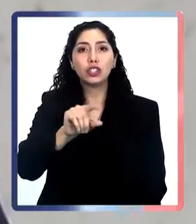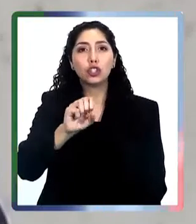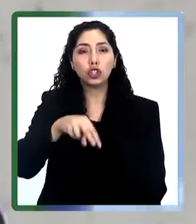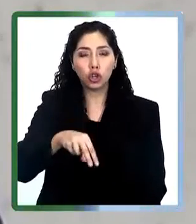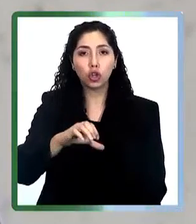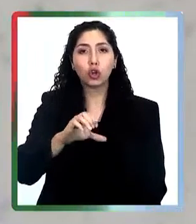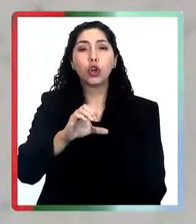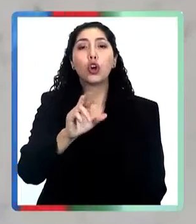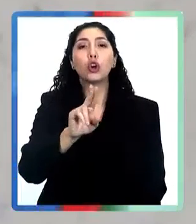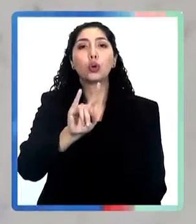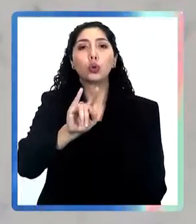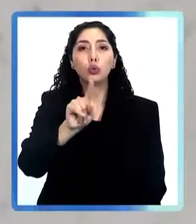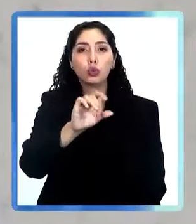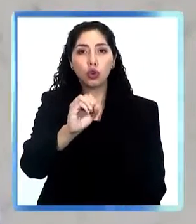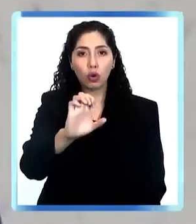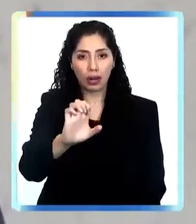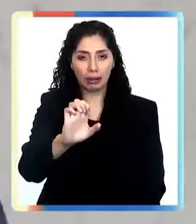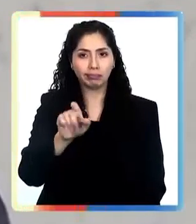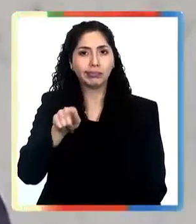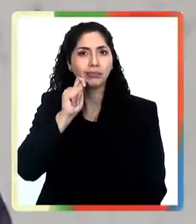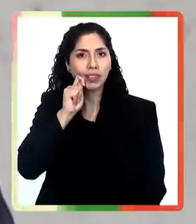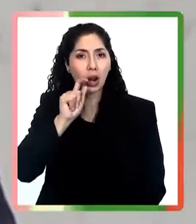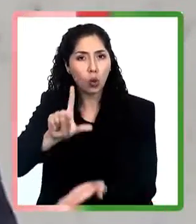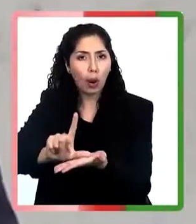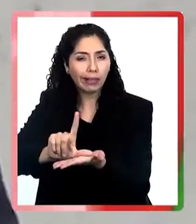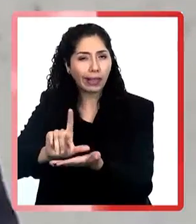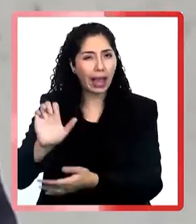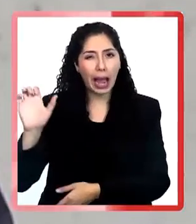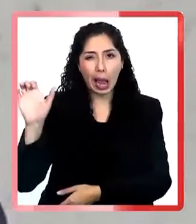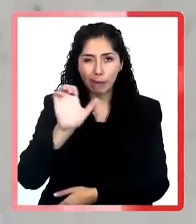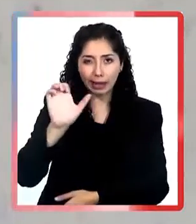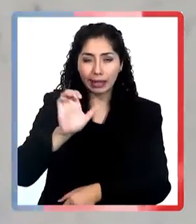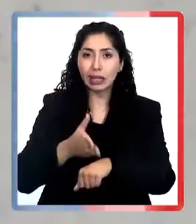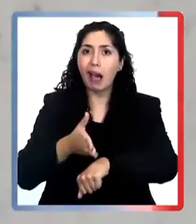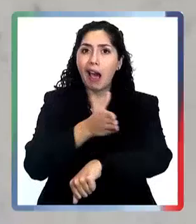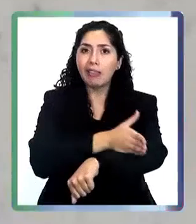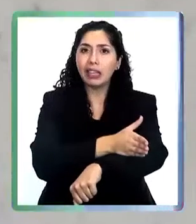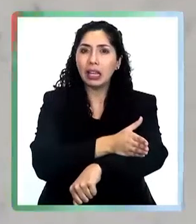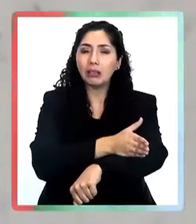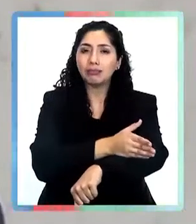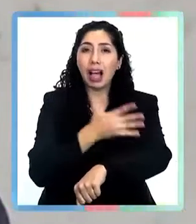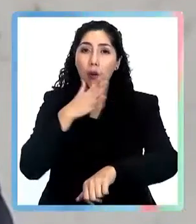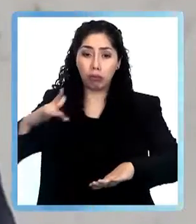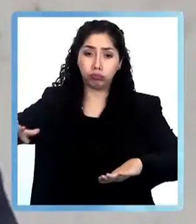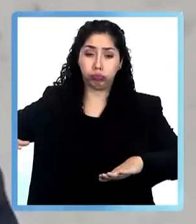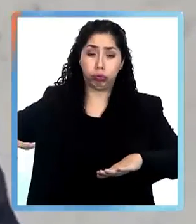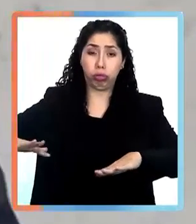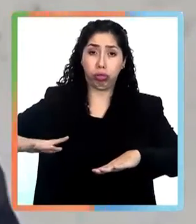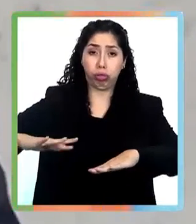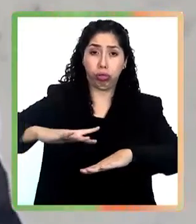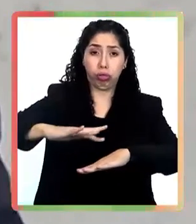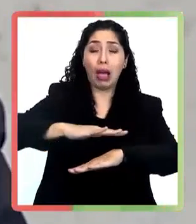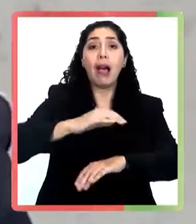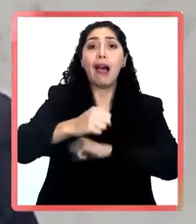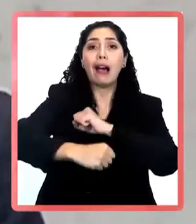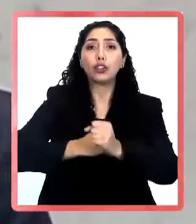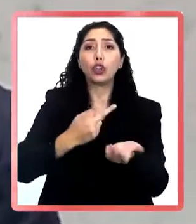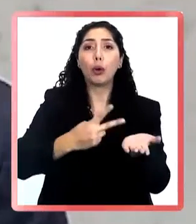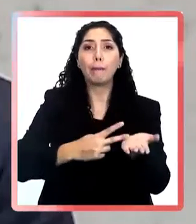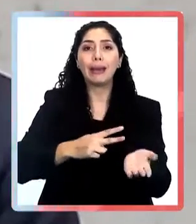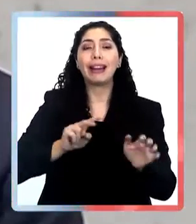que funciona en un recinto de emergencia desde el tsunami que arrasó con parte importante del poblado del año